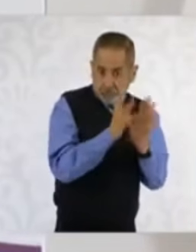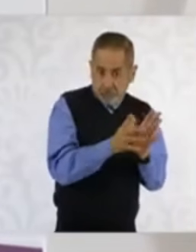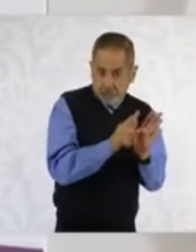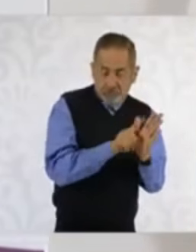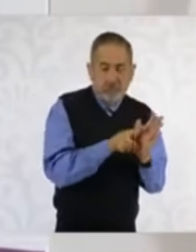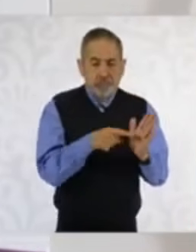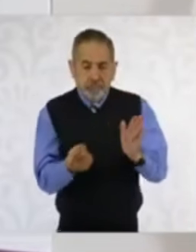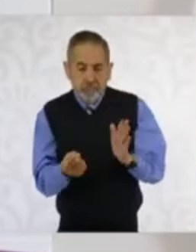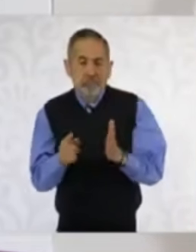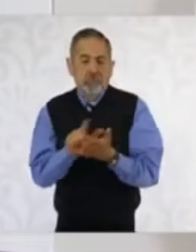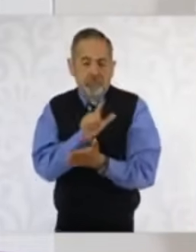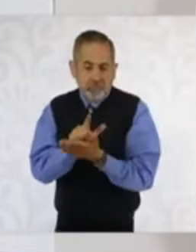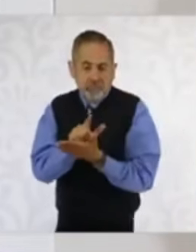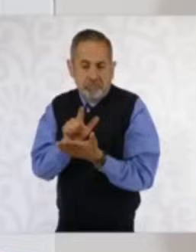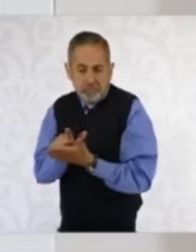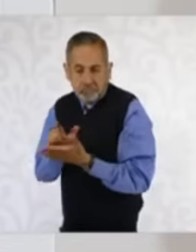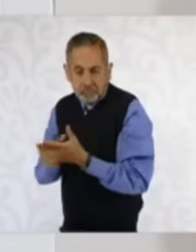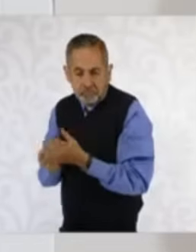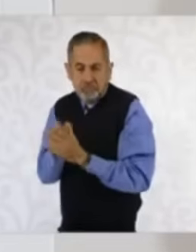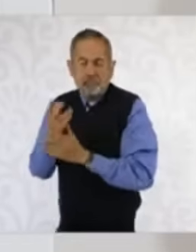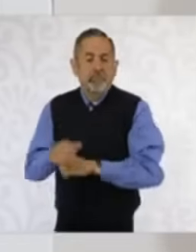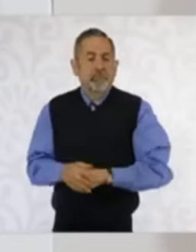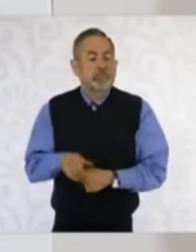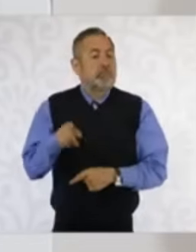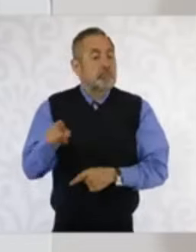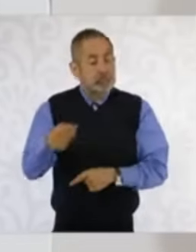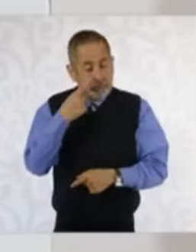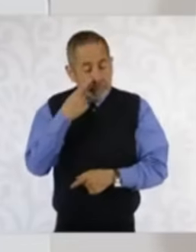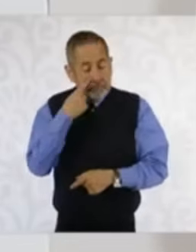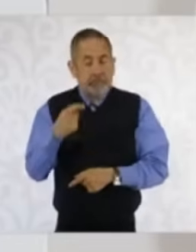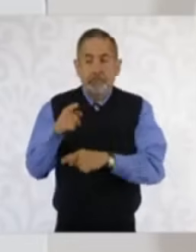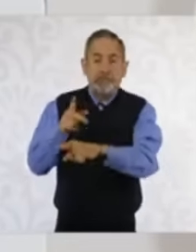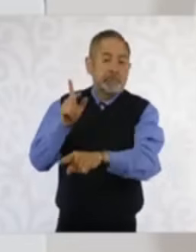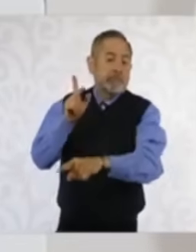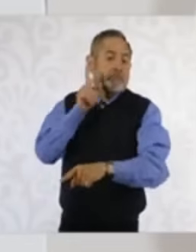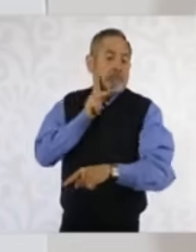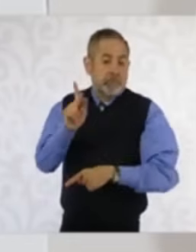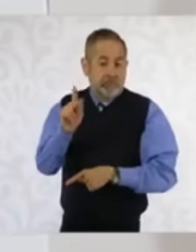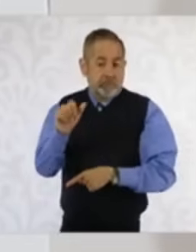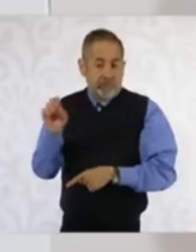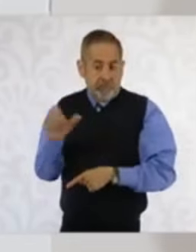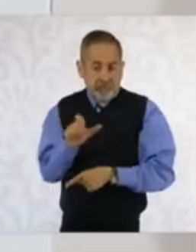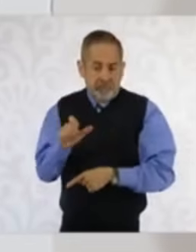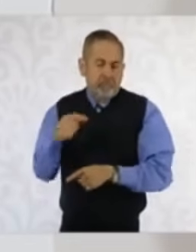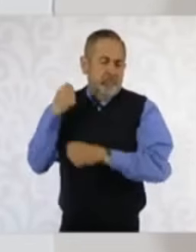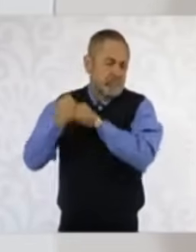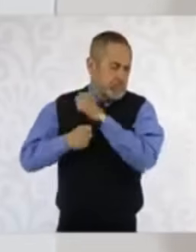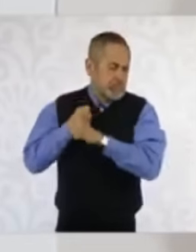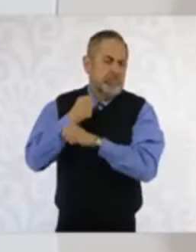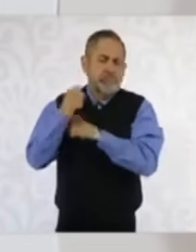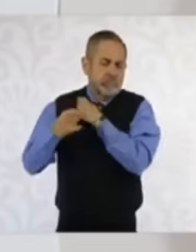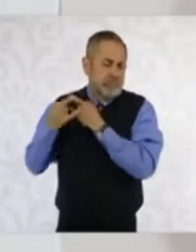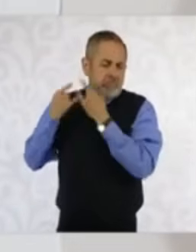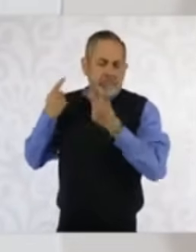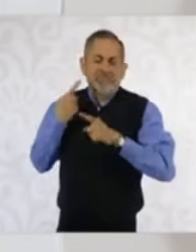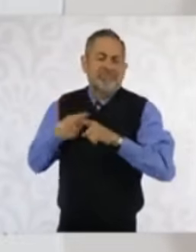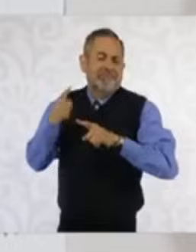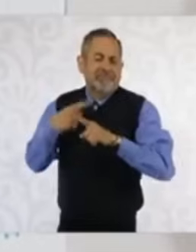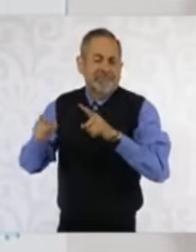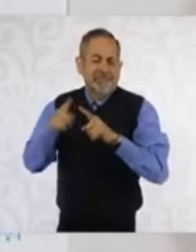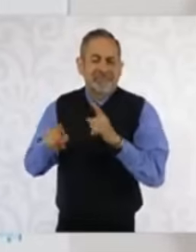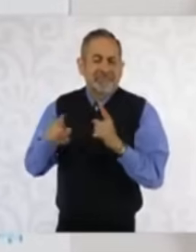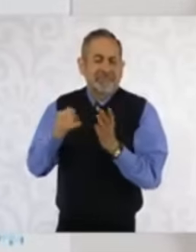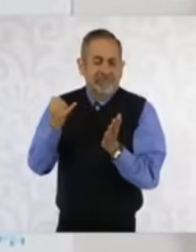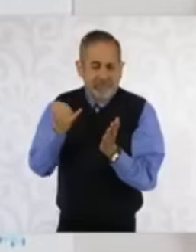cuento todo el chisme completo. No se despeguen, que esto se pone bueno. Pónganse cómodos y vamos con la última info que soltó la